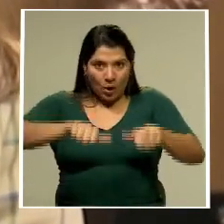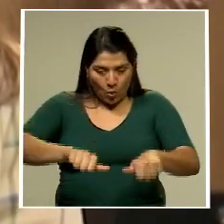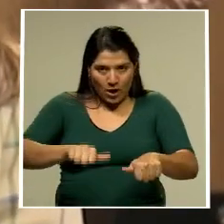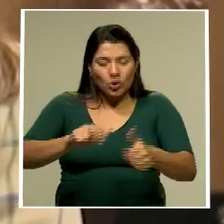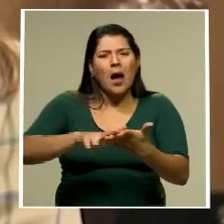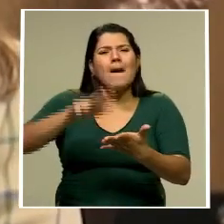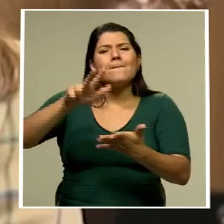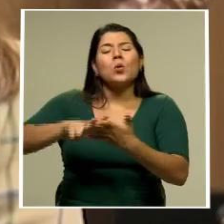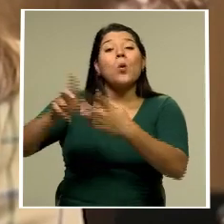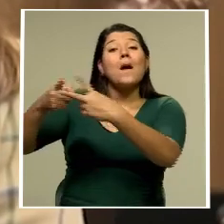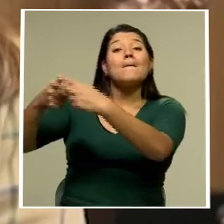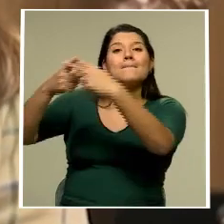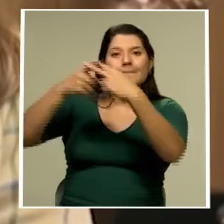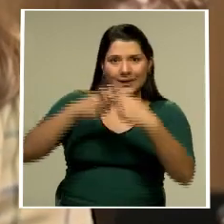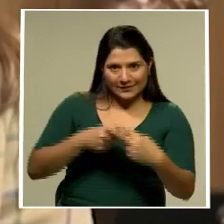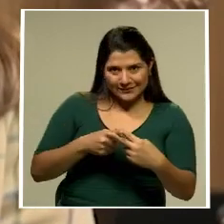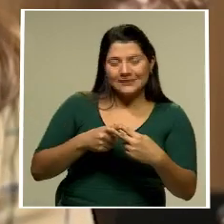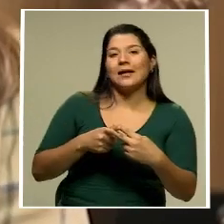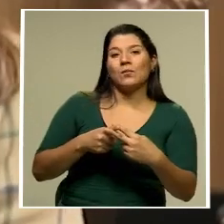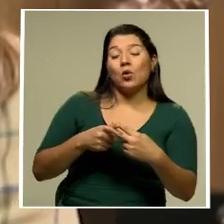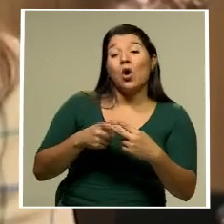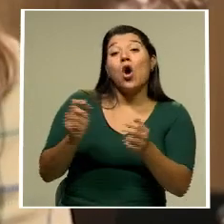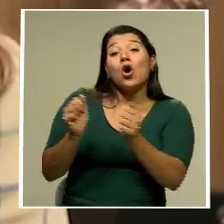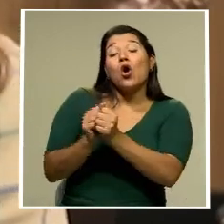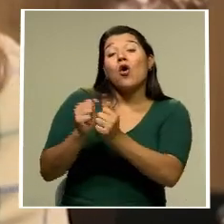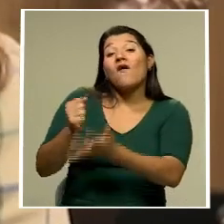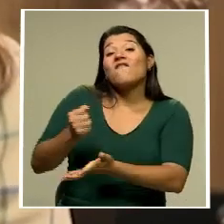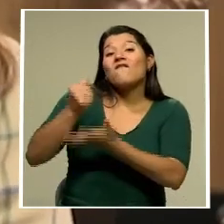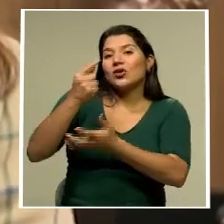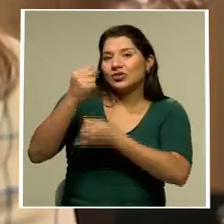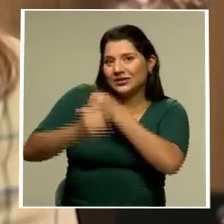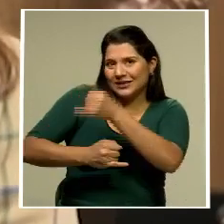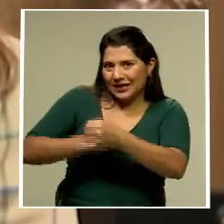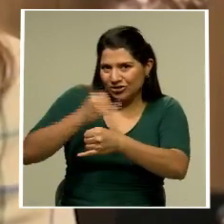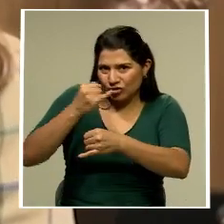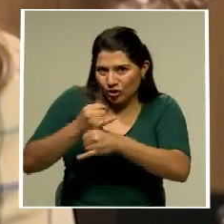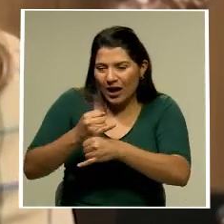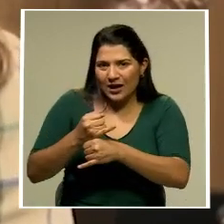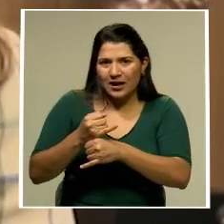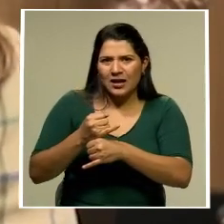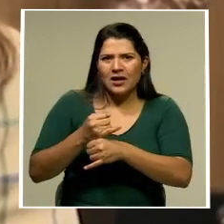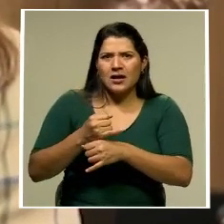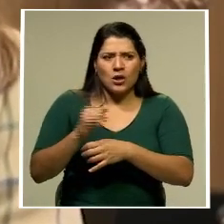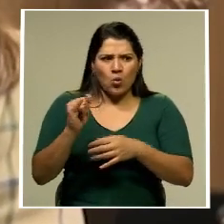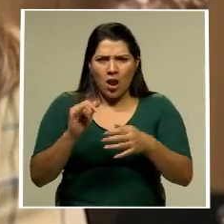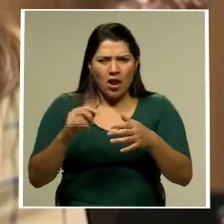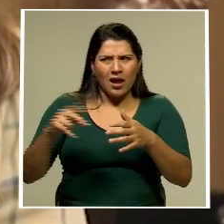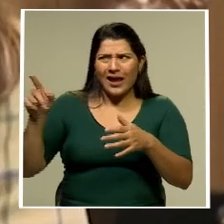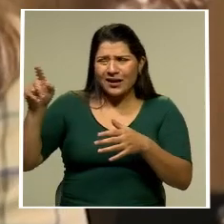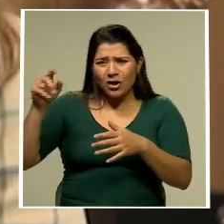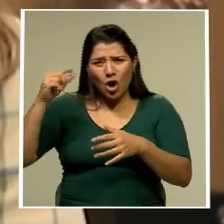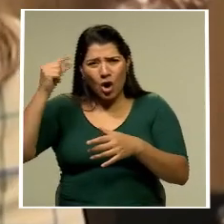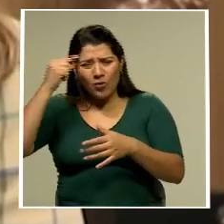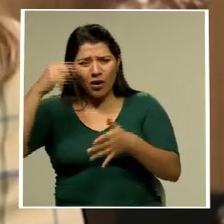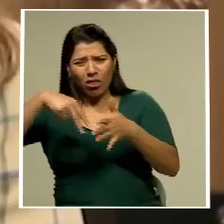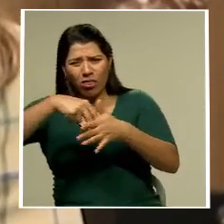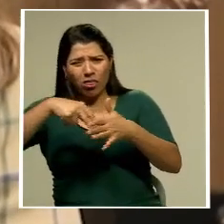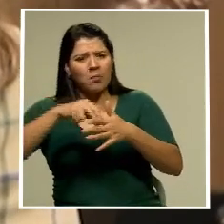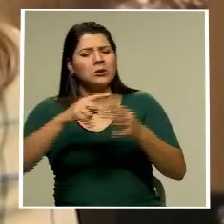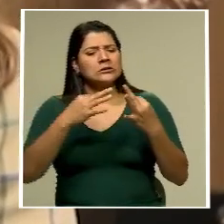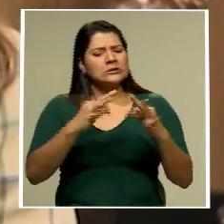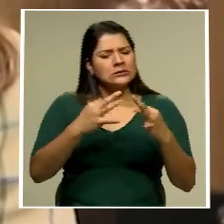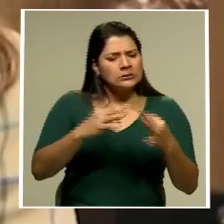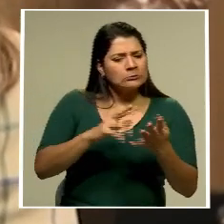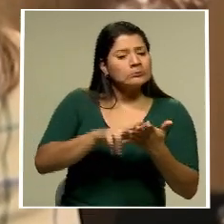de la Asamblea Legislativa ante lo frágil que han sido esas relaciones, simple y sencillamente a mí